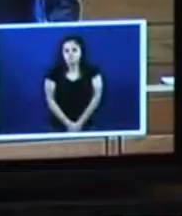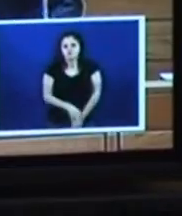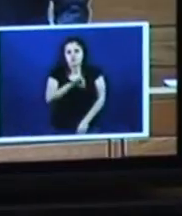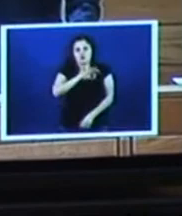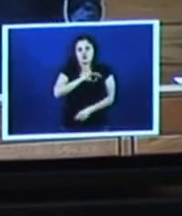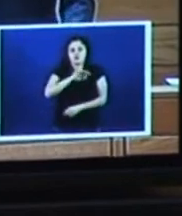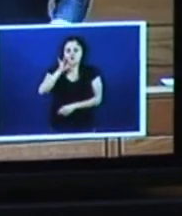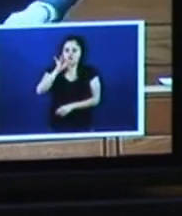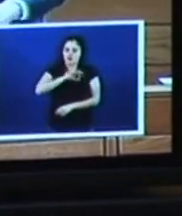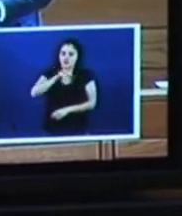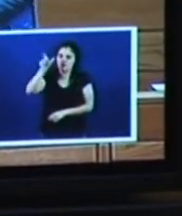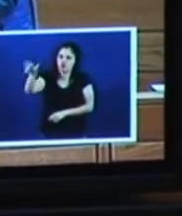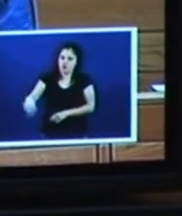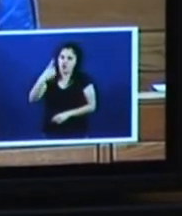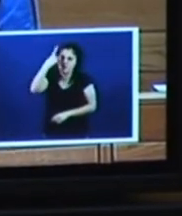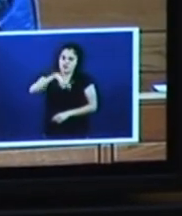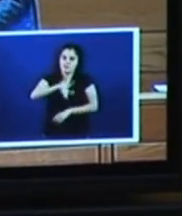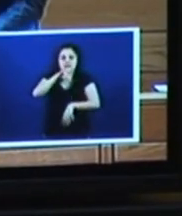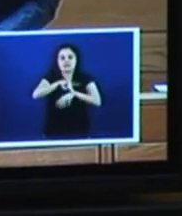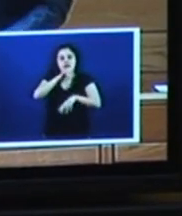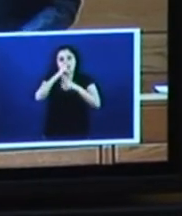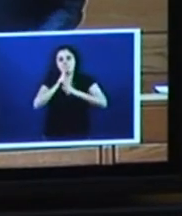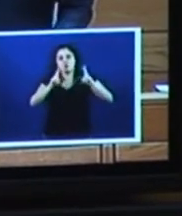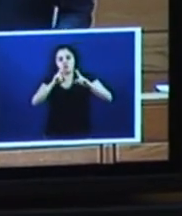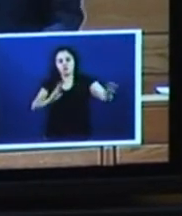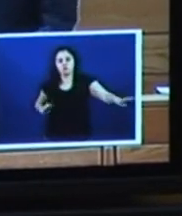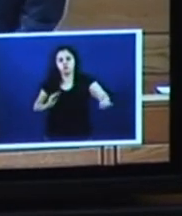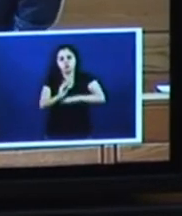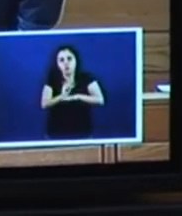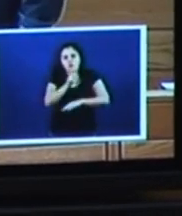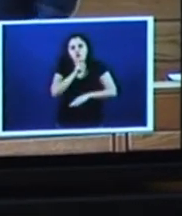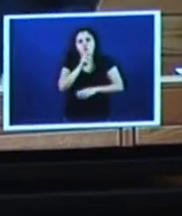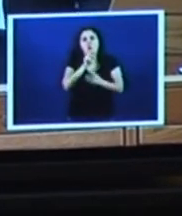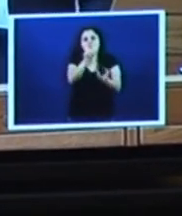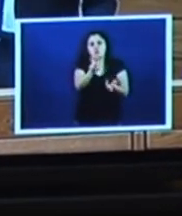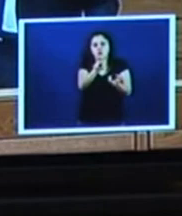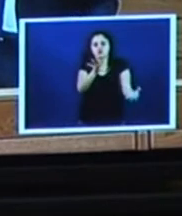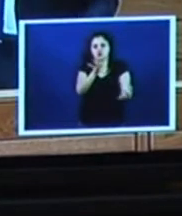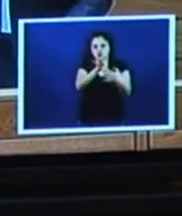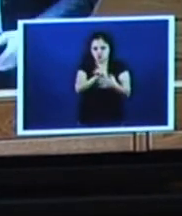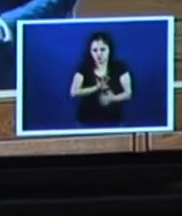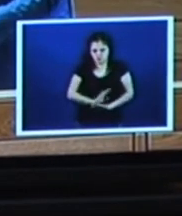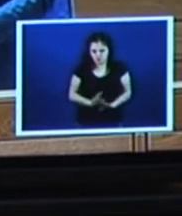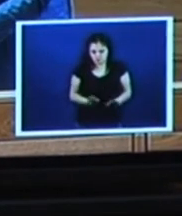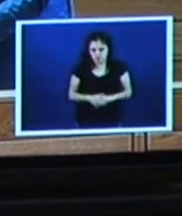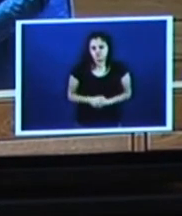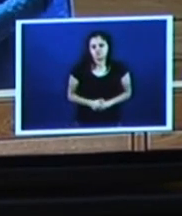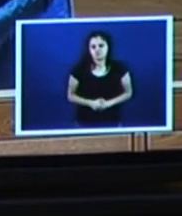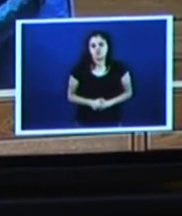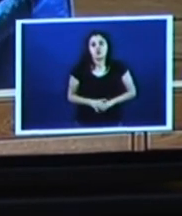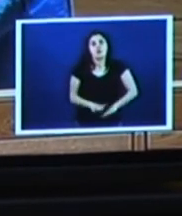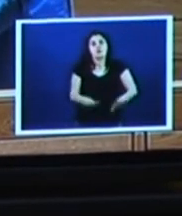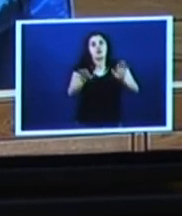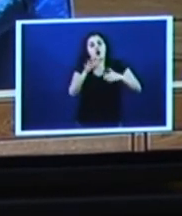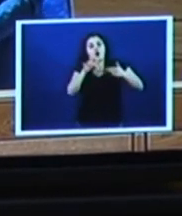Sabemos que a sanidade pública se financia con impostos e por iso. Agora, os que nos poden axudar un pouco máis,